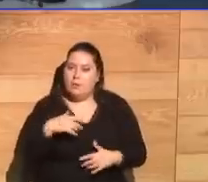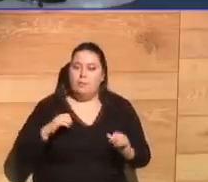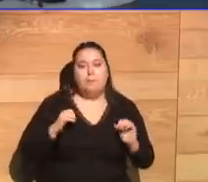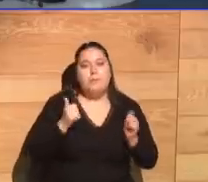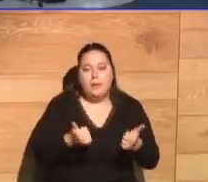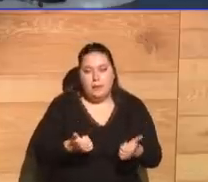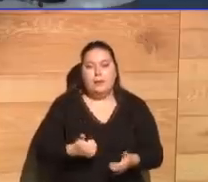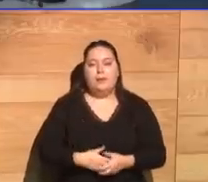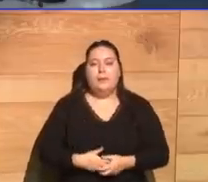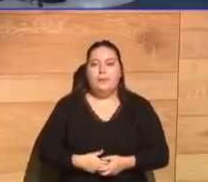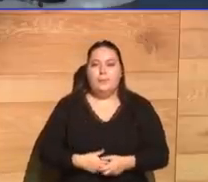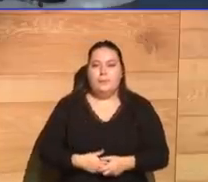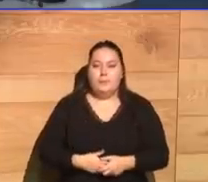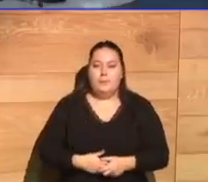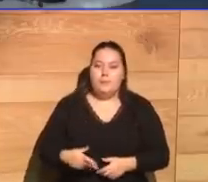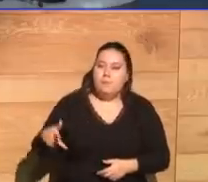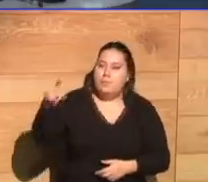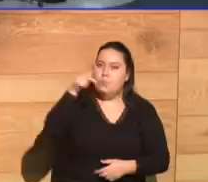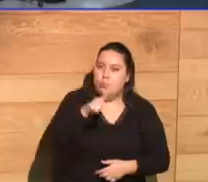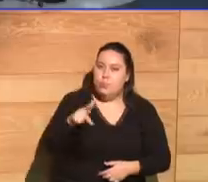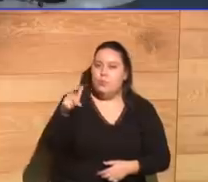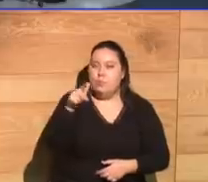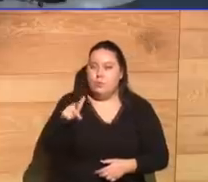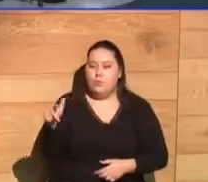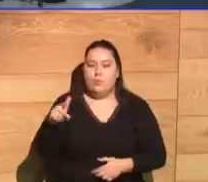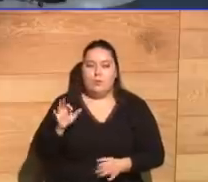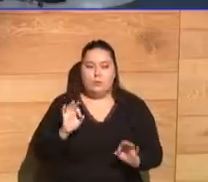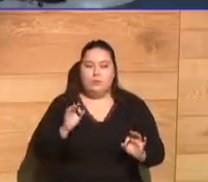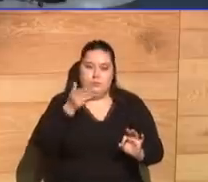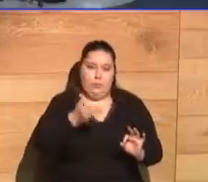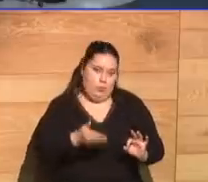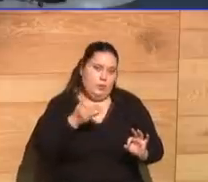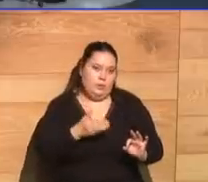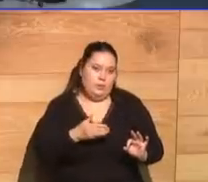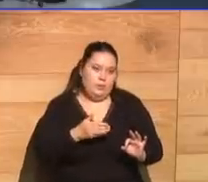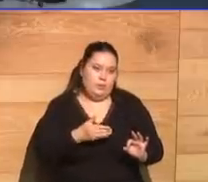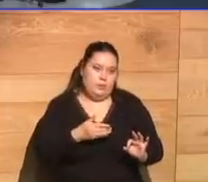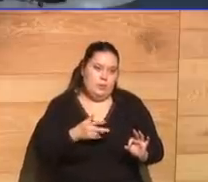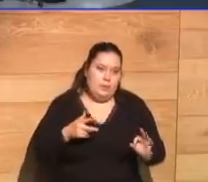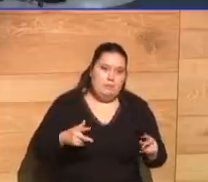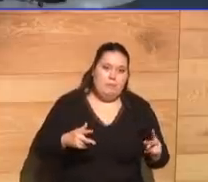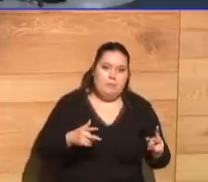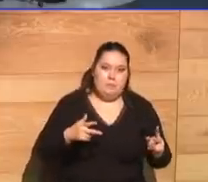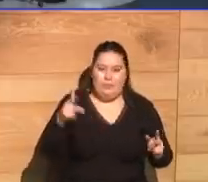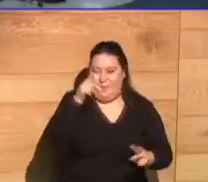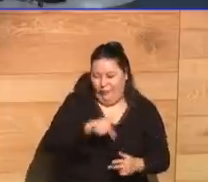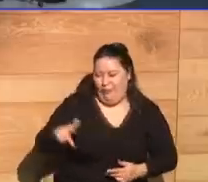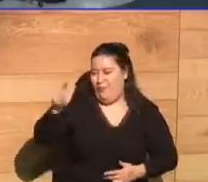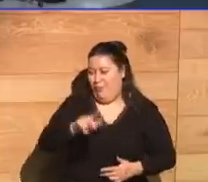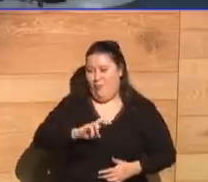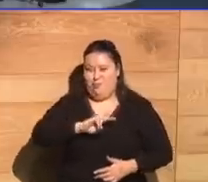marcha. Se ruedan, efectivamente, porque esto sí que será importante, metraje a cholón,